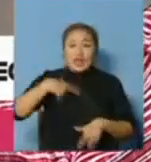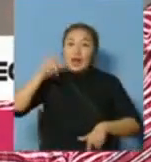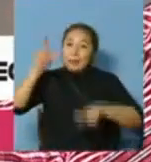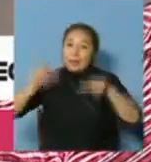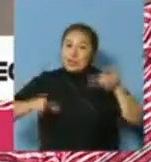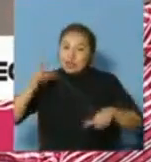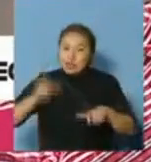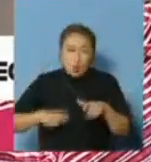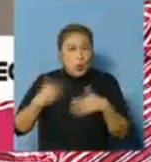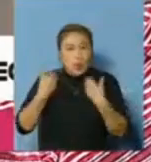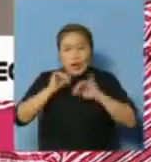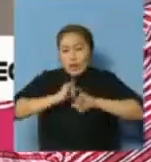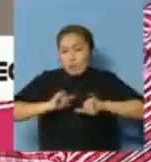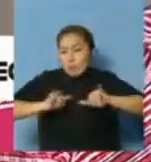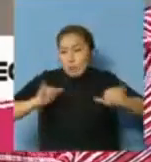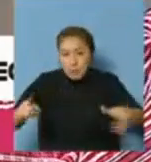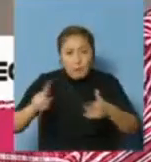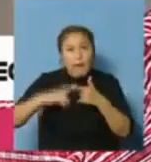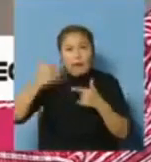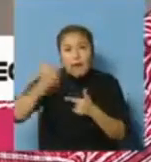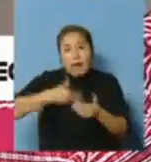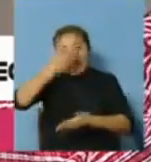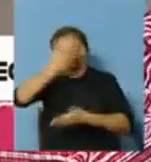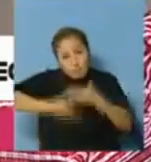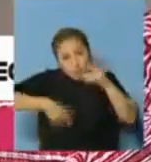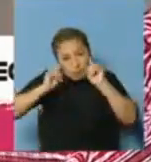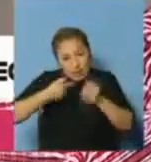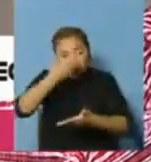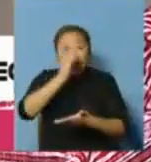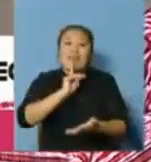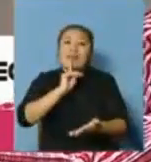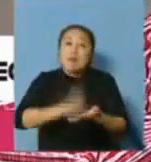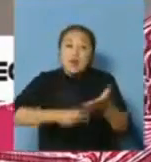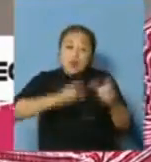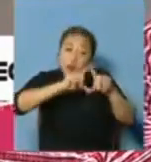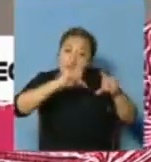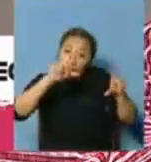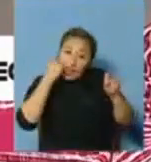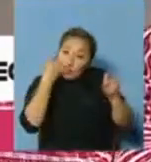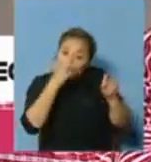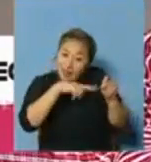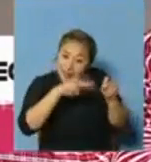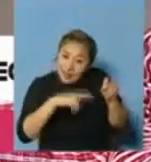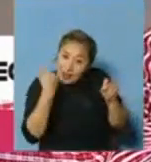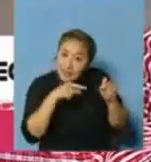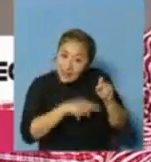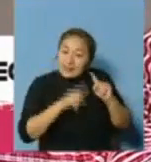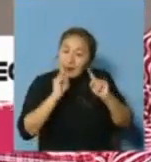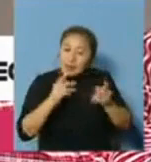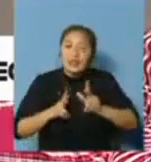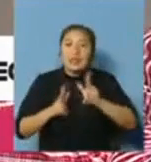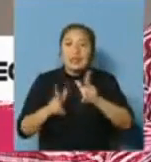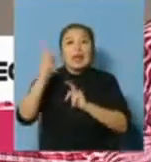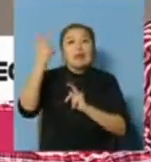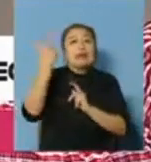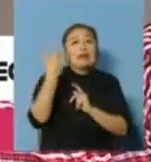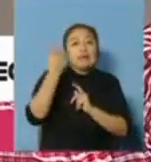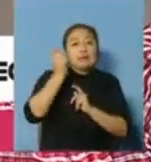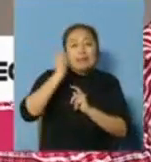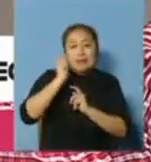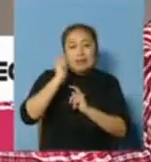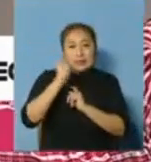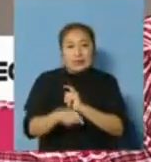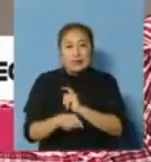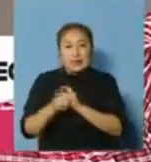correspondía a todos los avisos incluso en la factura de luz está viniendo una notita eran 3 meses el 30